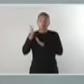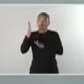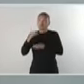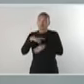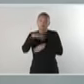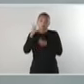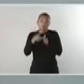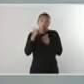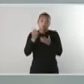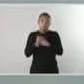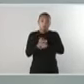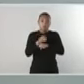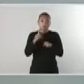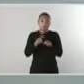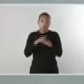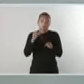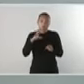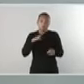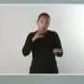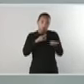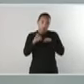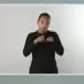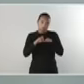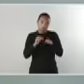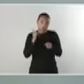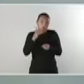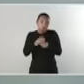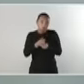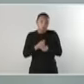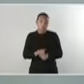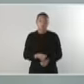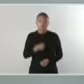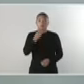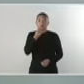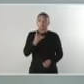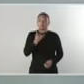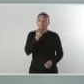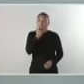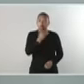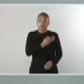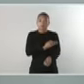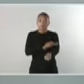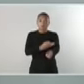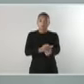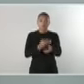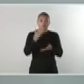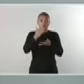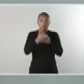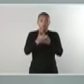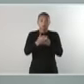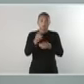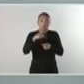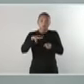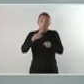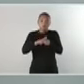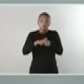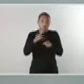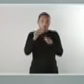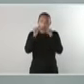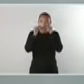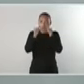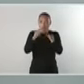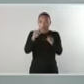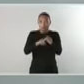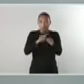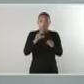oportunidades y de un empleo digno pedirle perdón a las familias que van a las clínicas y hospitales y que no pueden ser atendidos porque